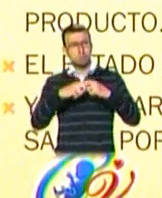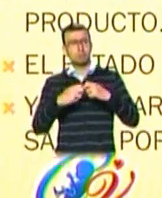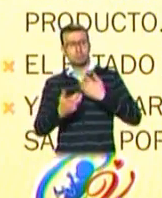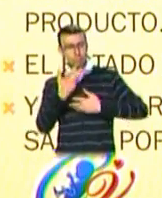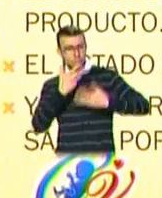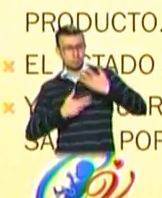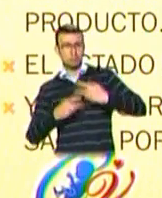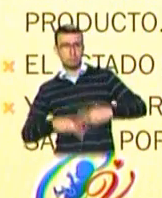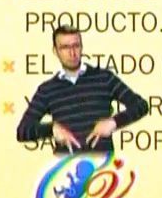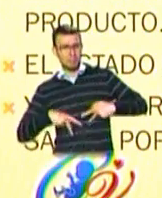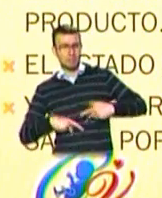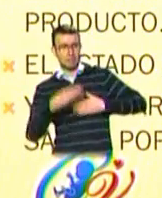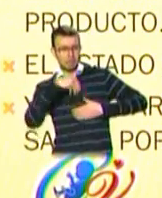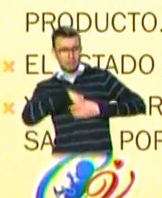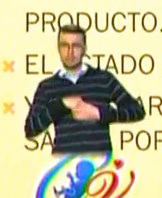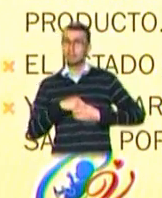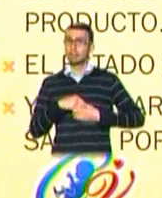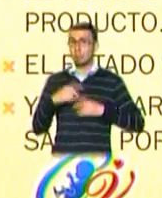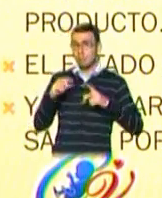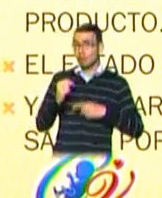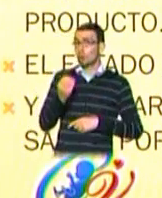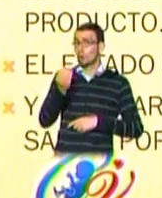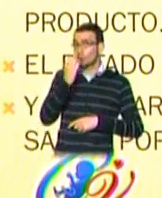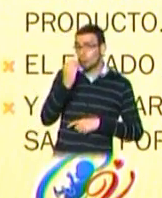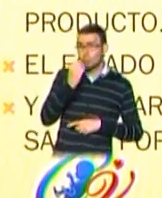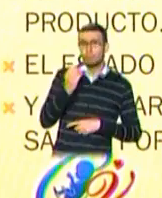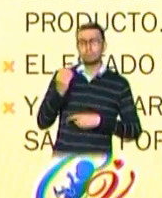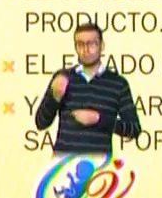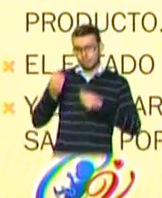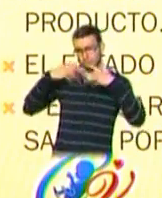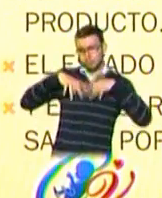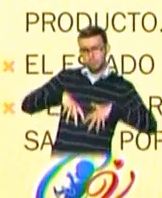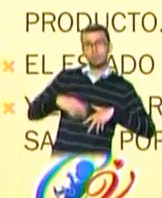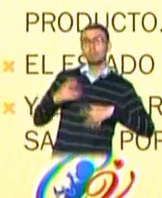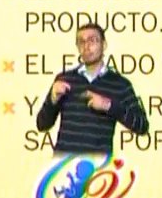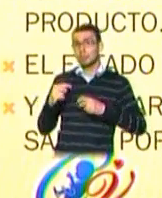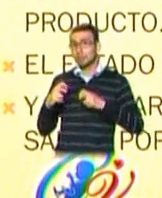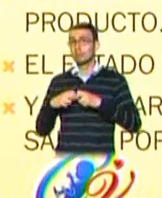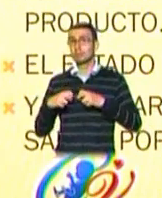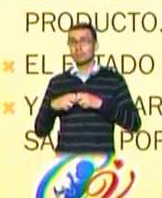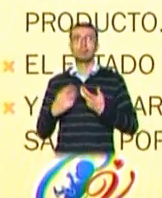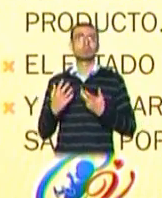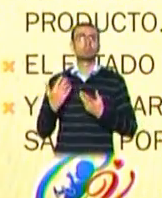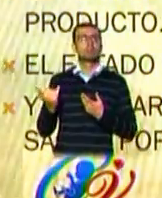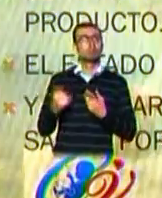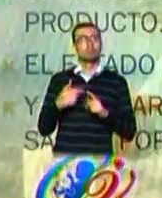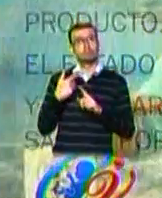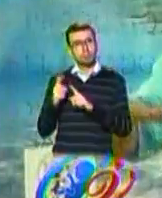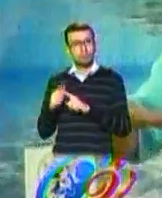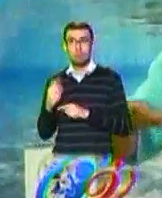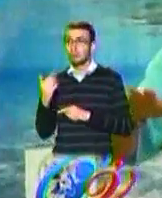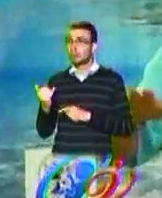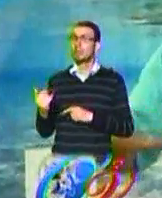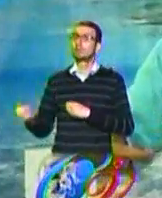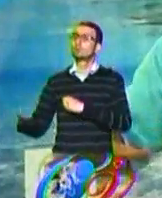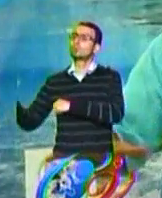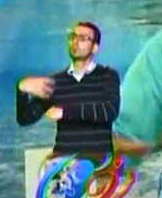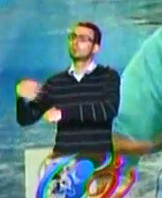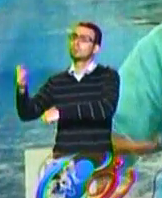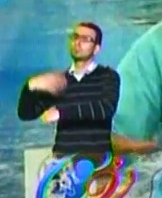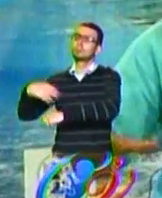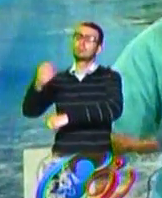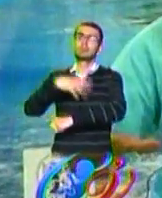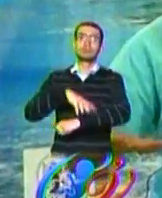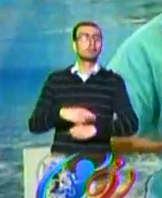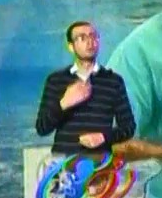con nuestra alimentación, porque la alimentación nuestra ya no tiene energía. La gente se dedicó a mercar en los supermercados, no volvieron a las